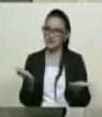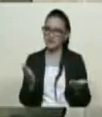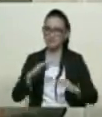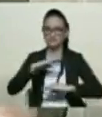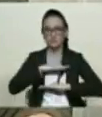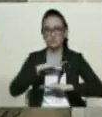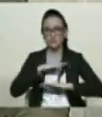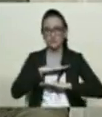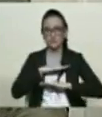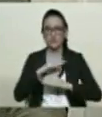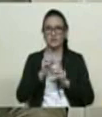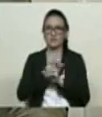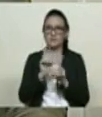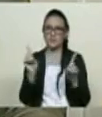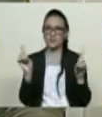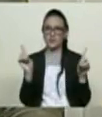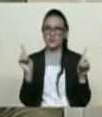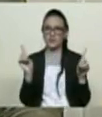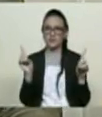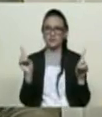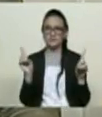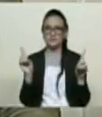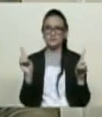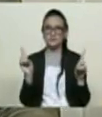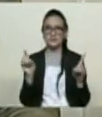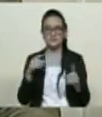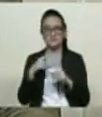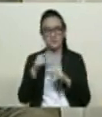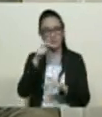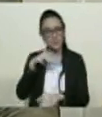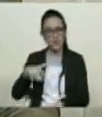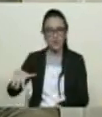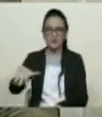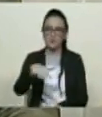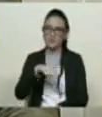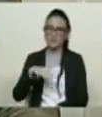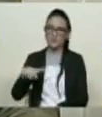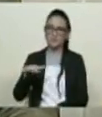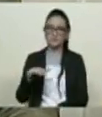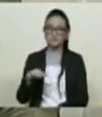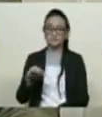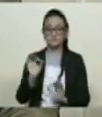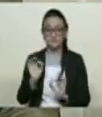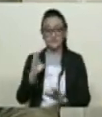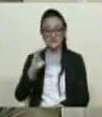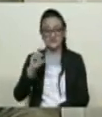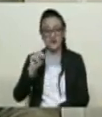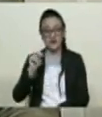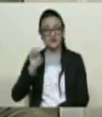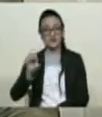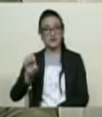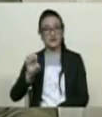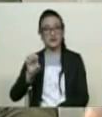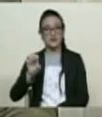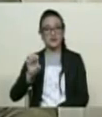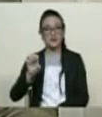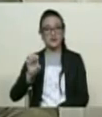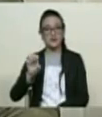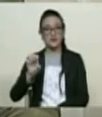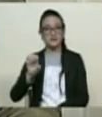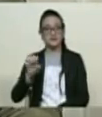bienestar de nuestra democracia y de nuestro pueblo. El Consejo Nacional Electoral, con